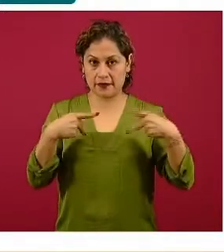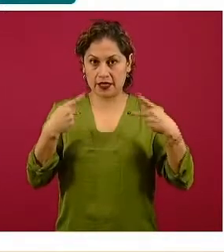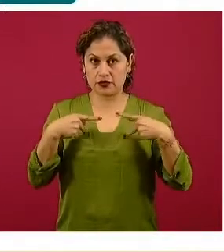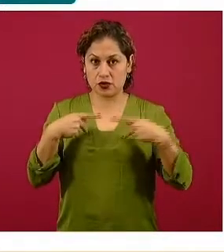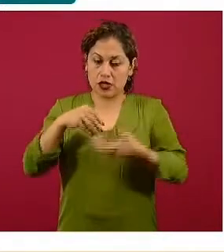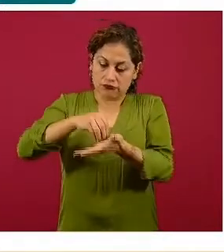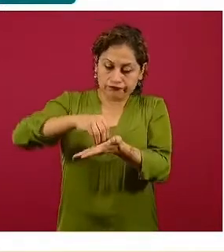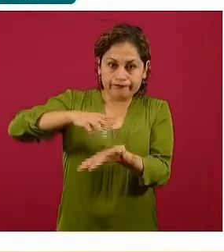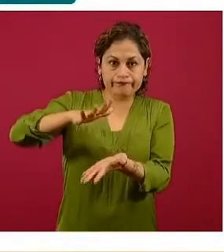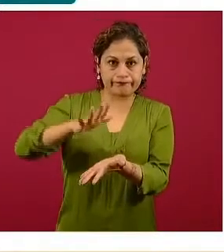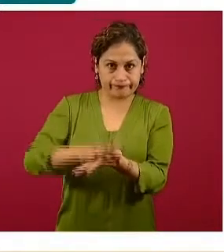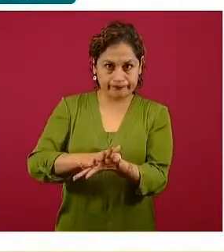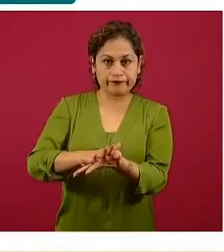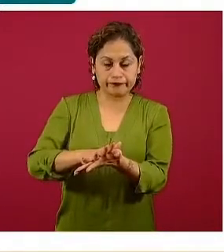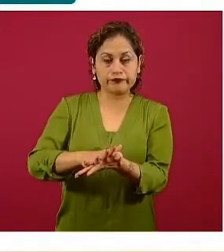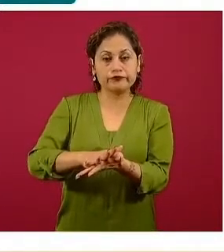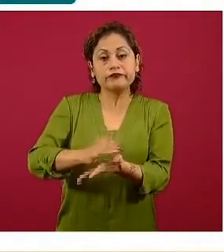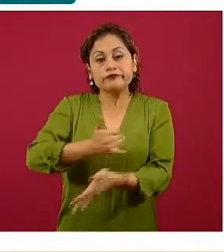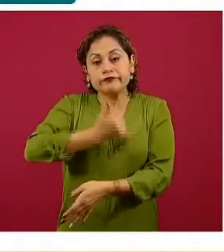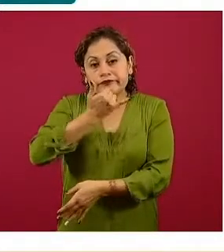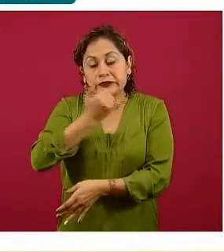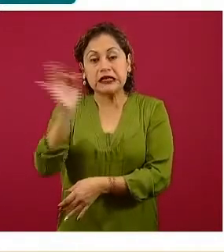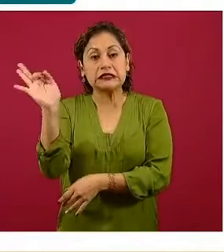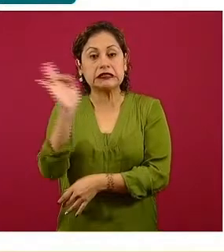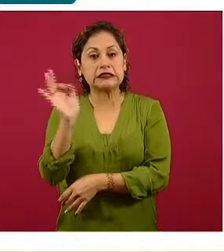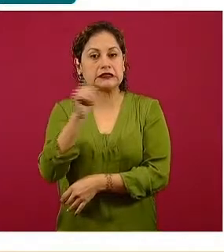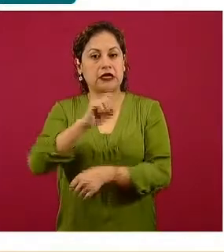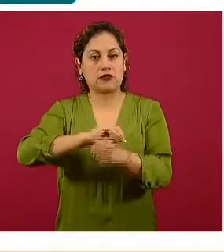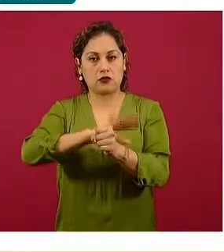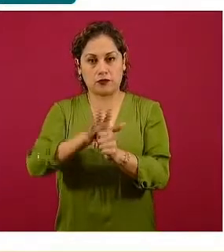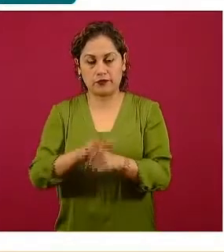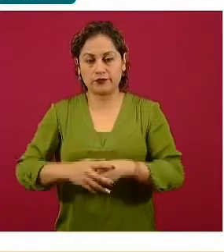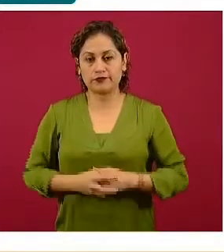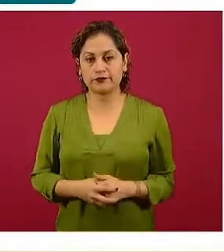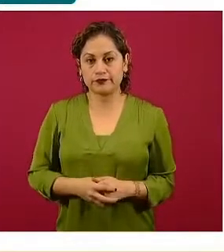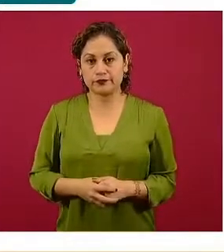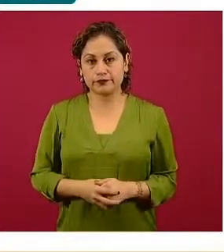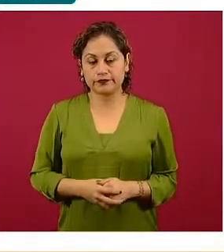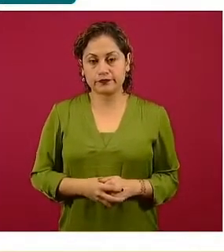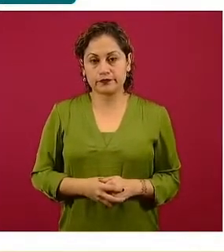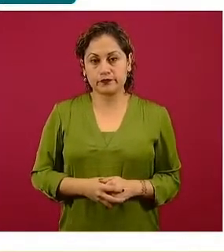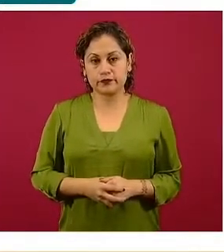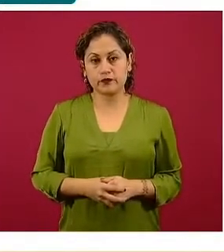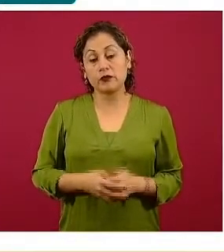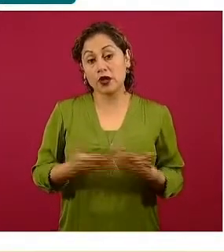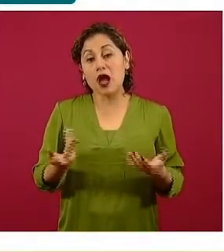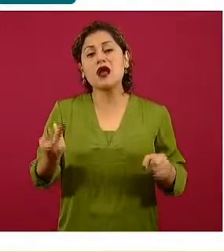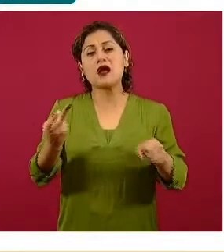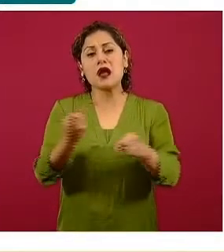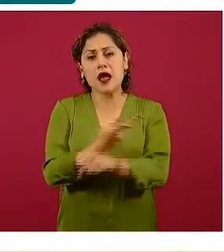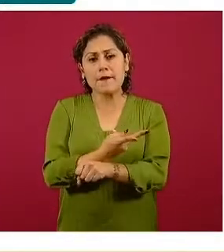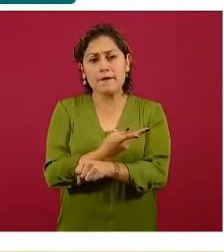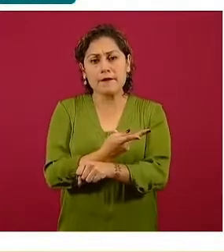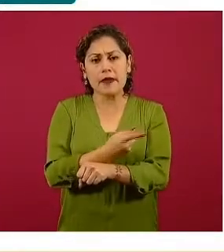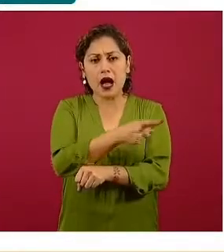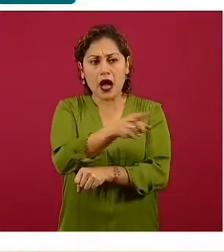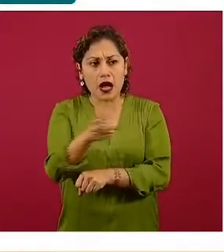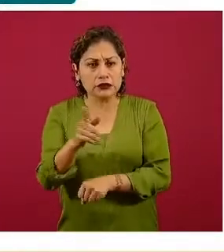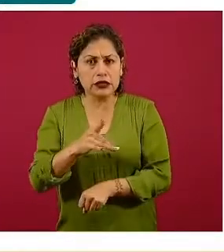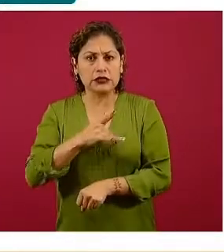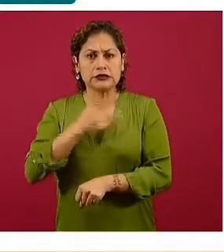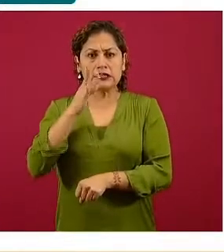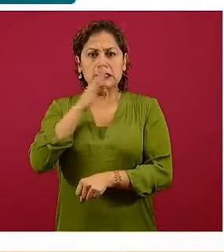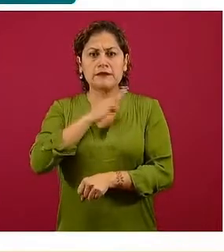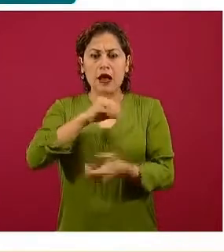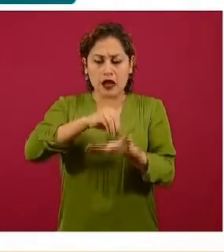sistema que estimamos sean casos de COVID-19. Y cuando también la registramos por su fecha de inicio de